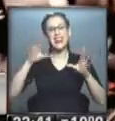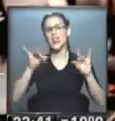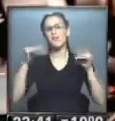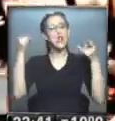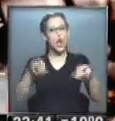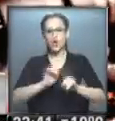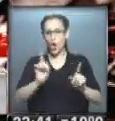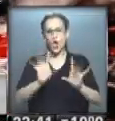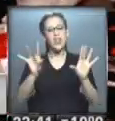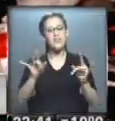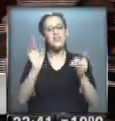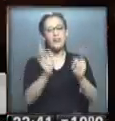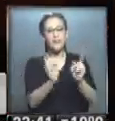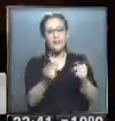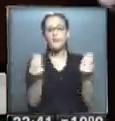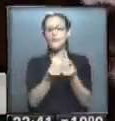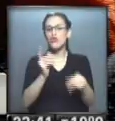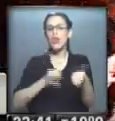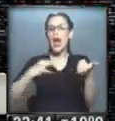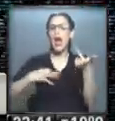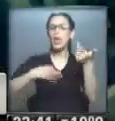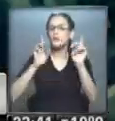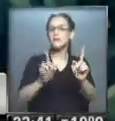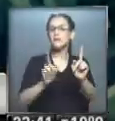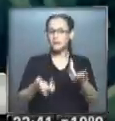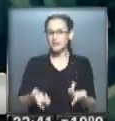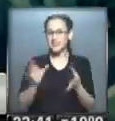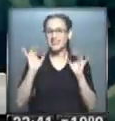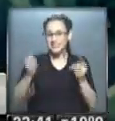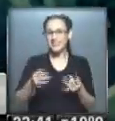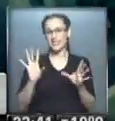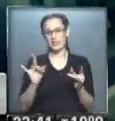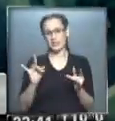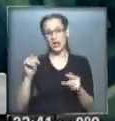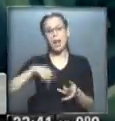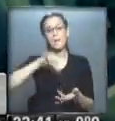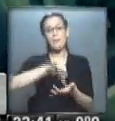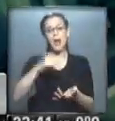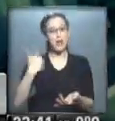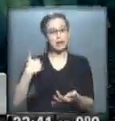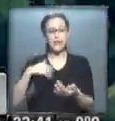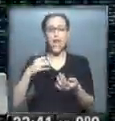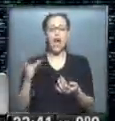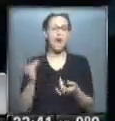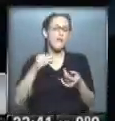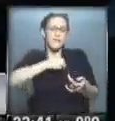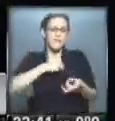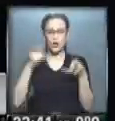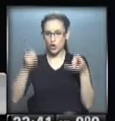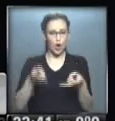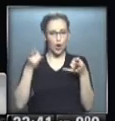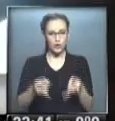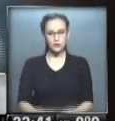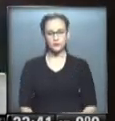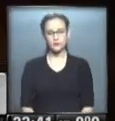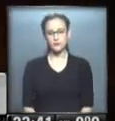difícil sobrevivir, ¿no? El resumen quiere sobrevivir del rock, pero es un país muy, muy rockero, es un país muy rockero.